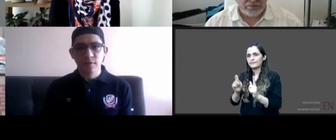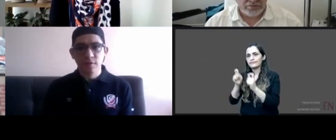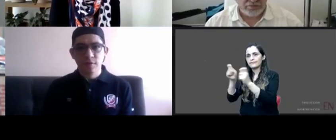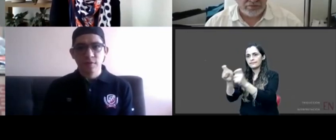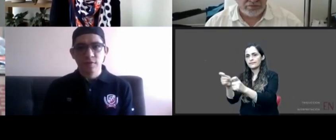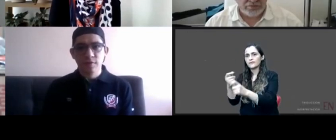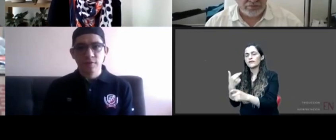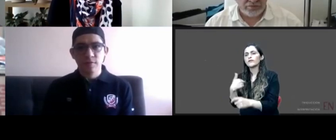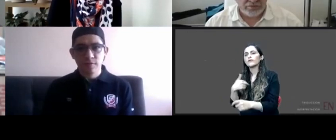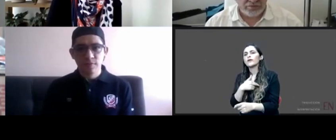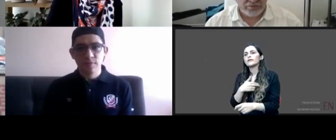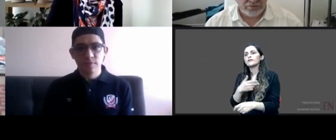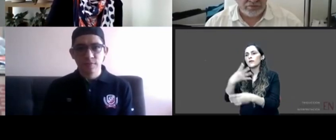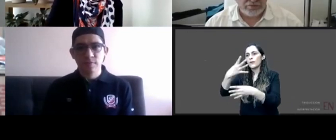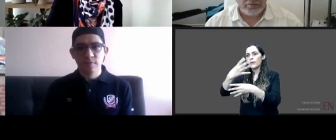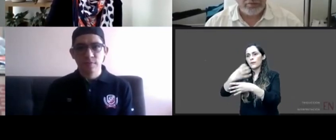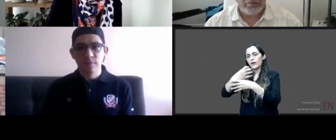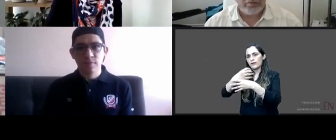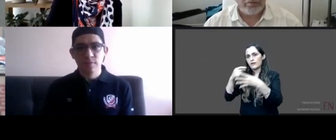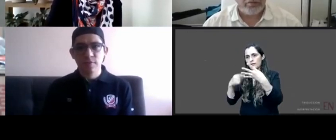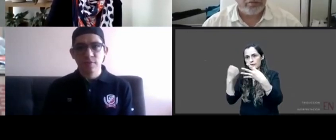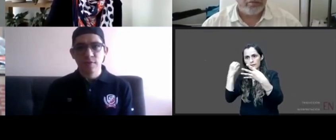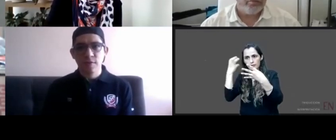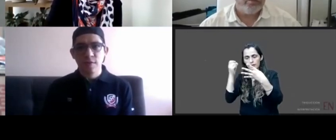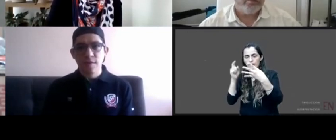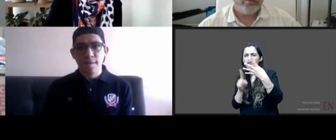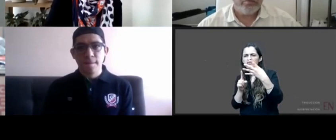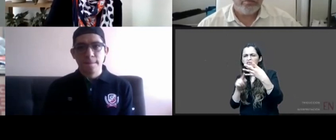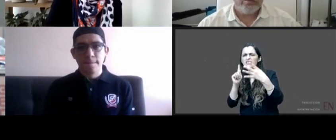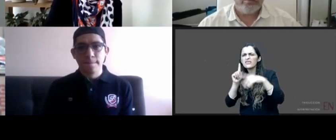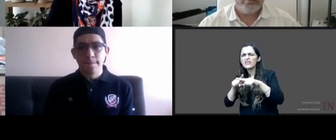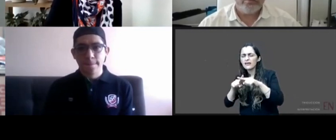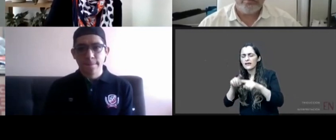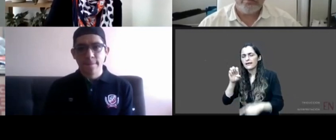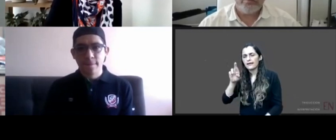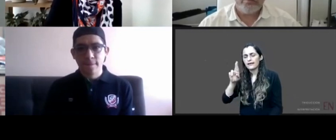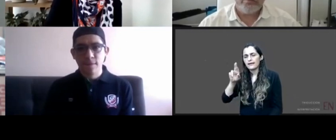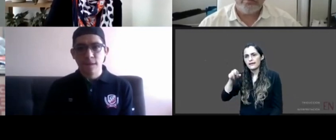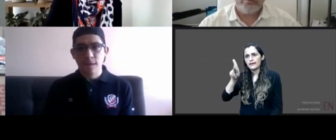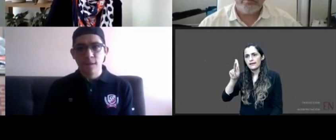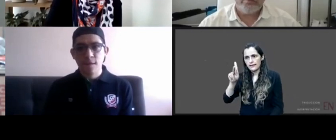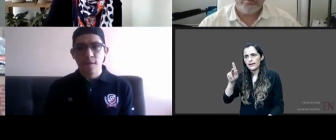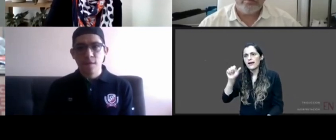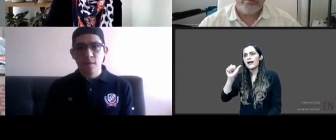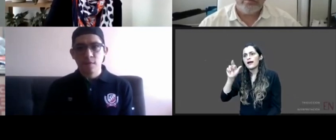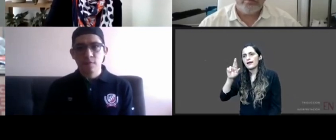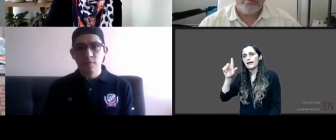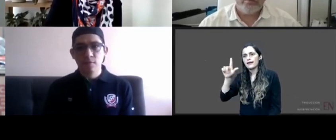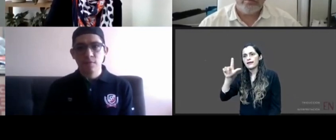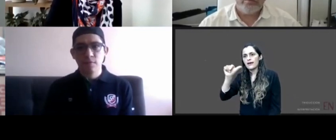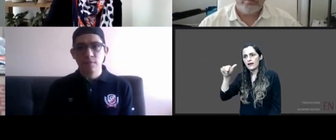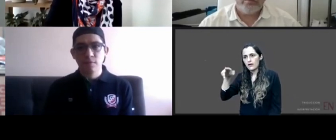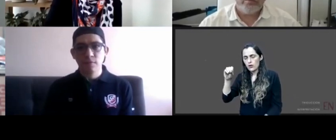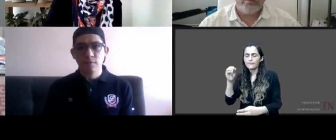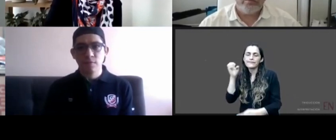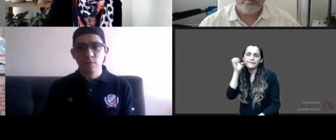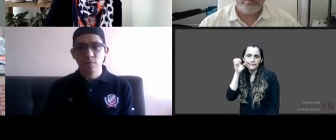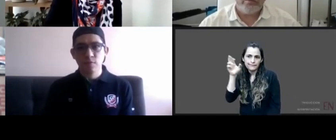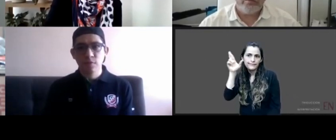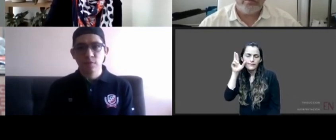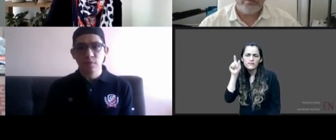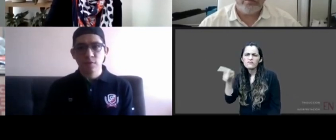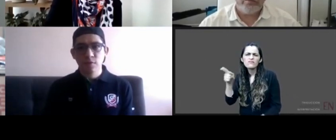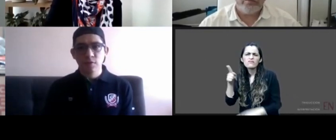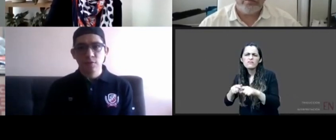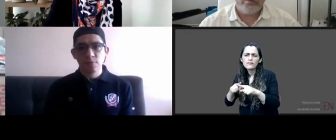nuestro cuarto ponente, que es Eric Arellano Hernández. Él es presidente de la Coalición de Personas Sordas